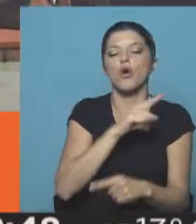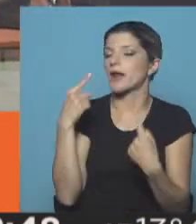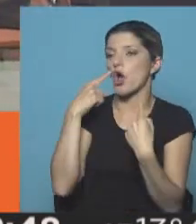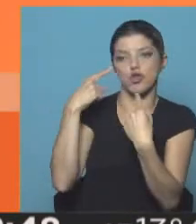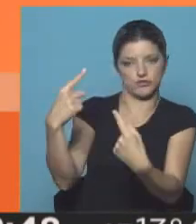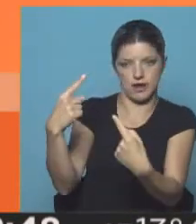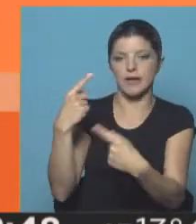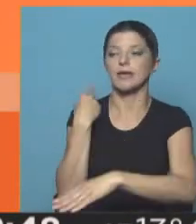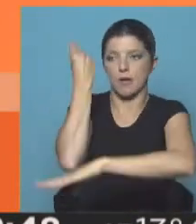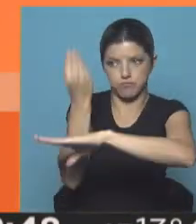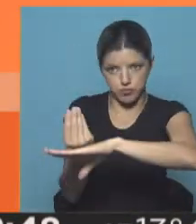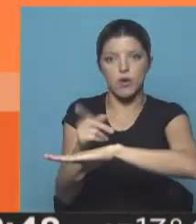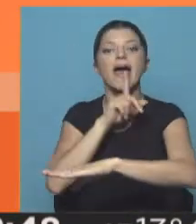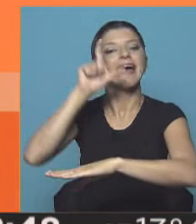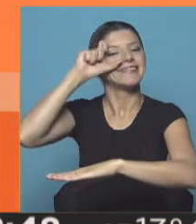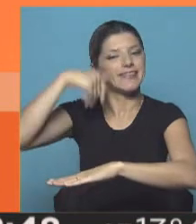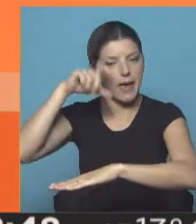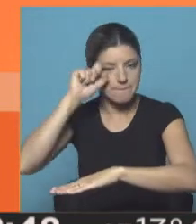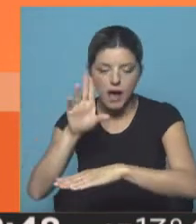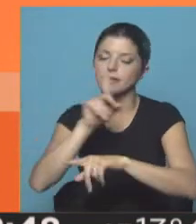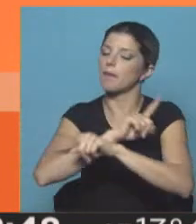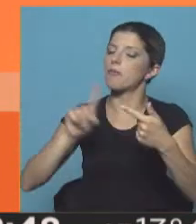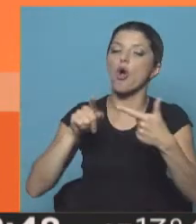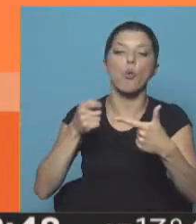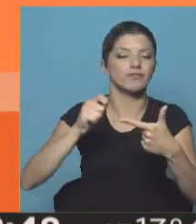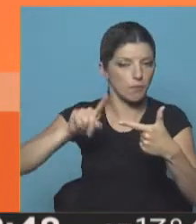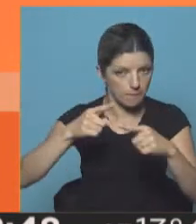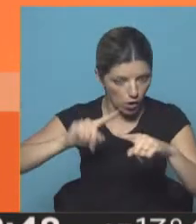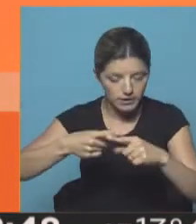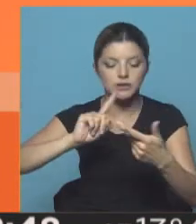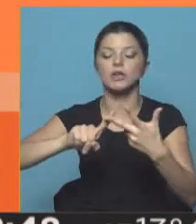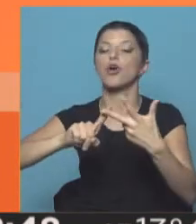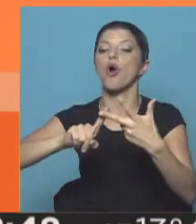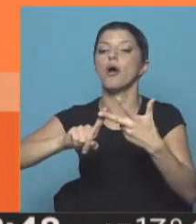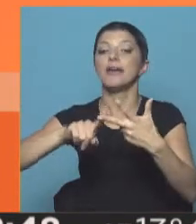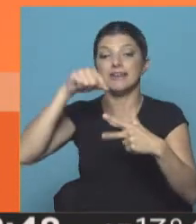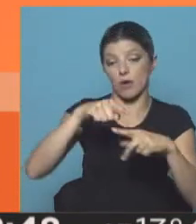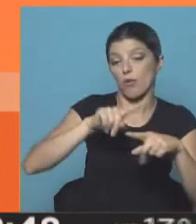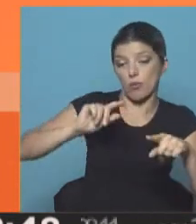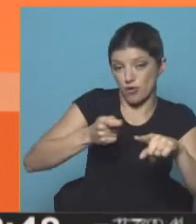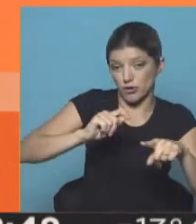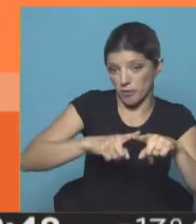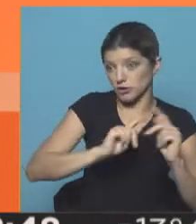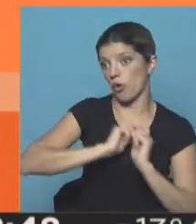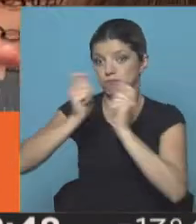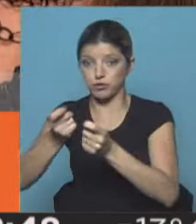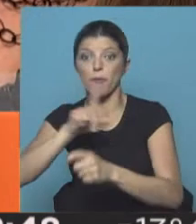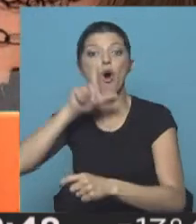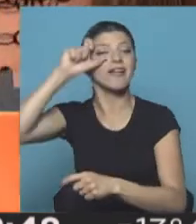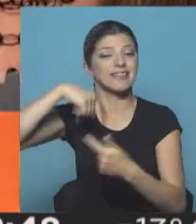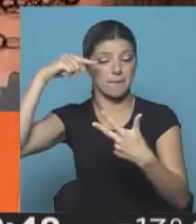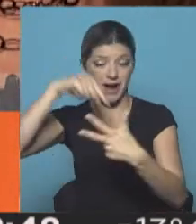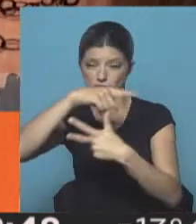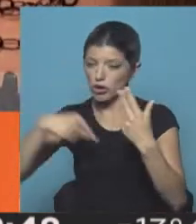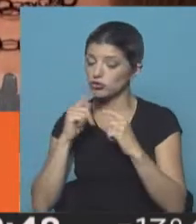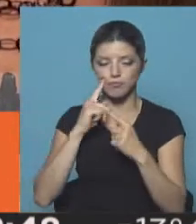asunción de Temer tras el juicio político y la destitución de Dilma Rousseff, y que estos gobiernos no tienen o tienen en